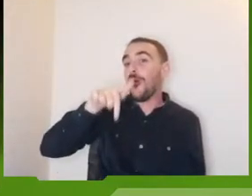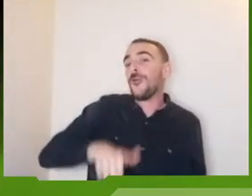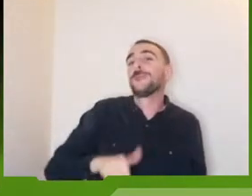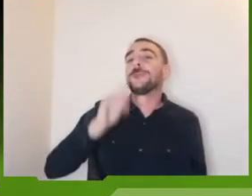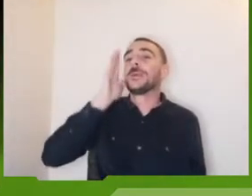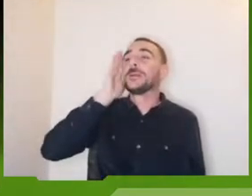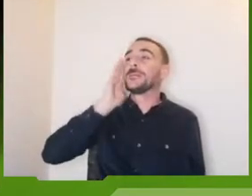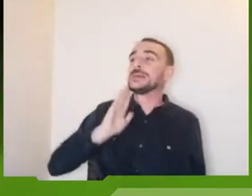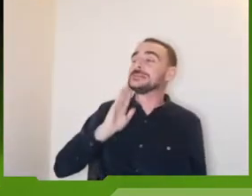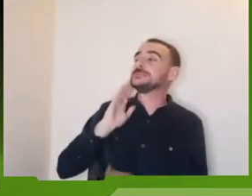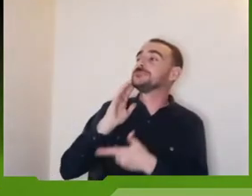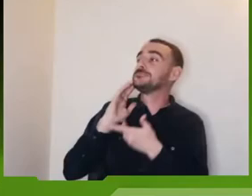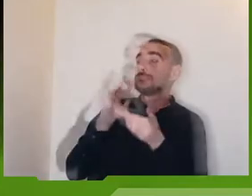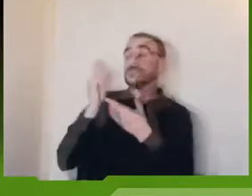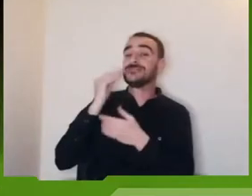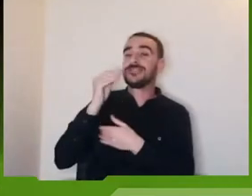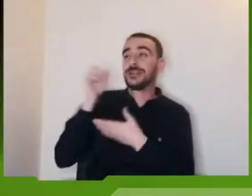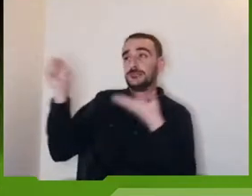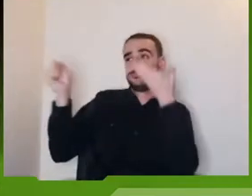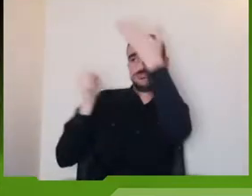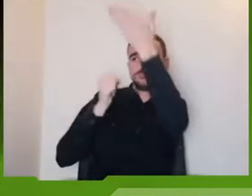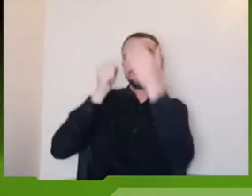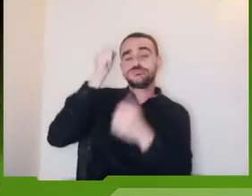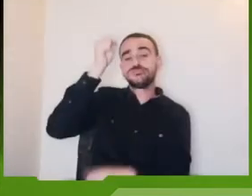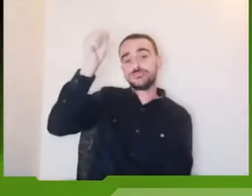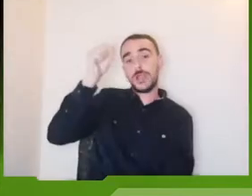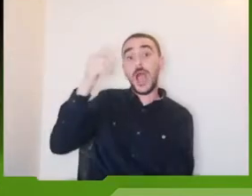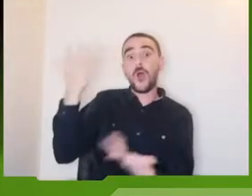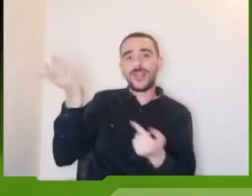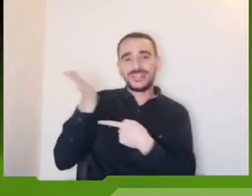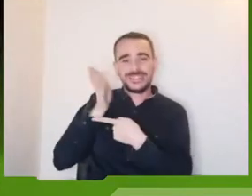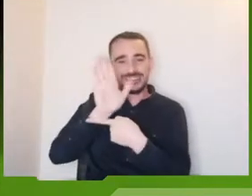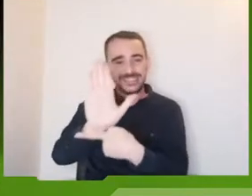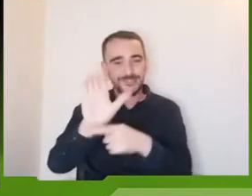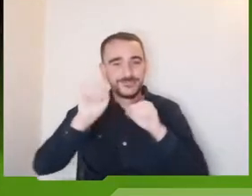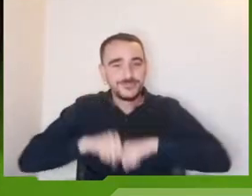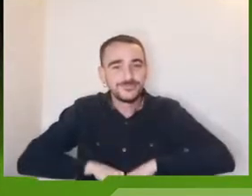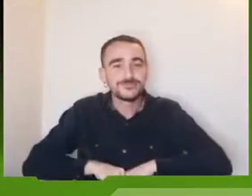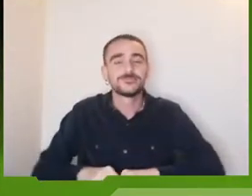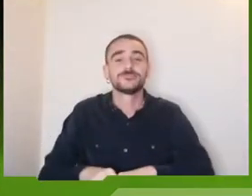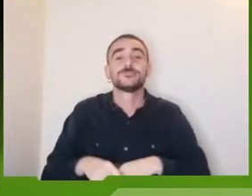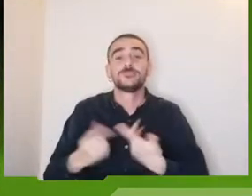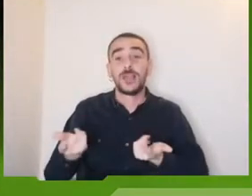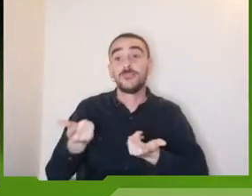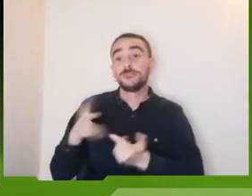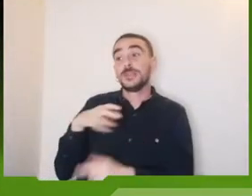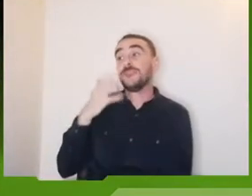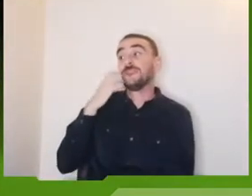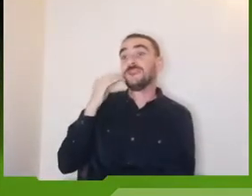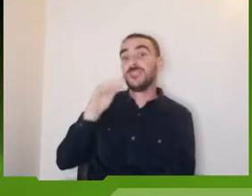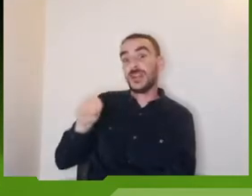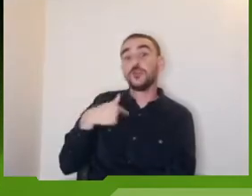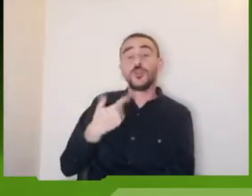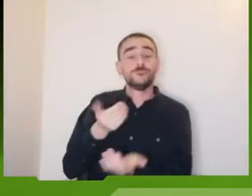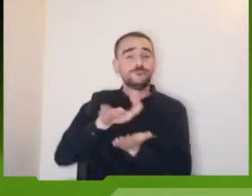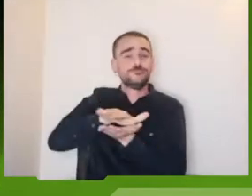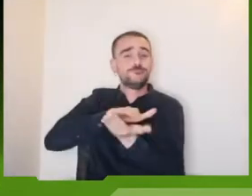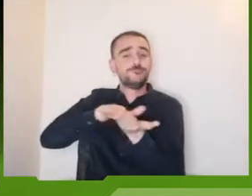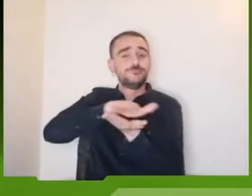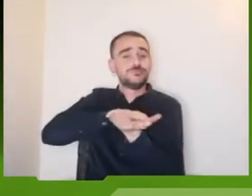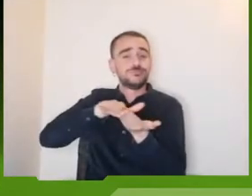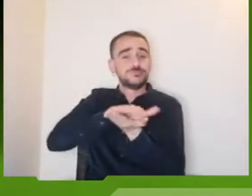la nevera. Así será muy fácil de manipular. Espero, vamos, no la he